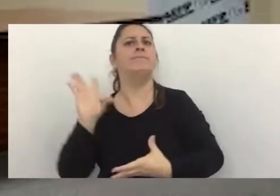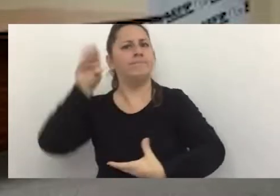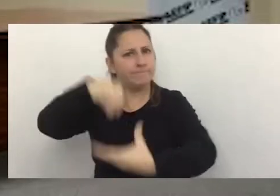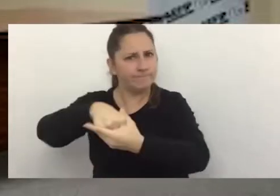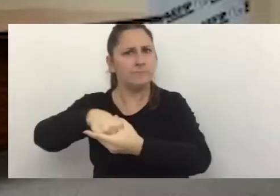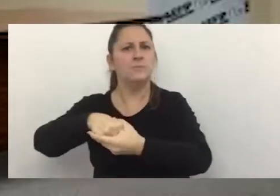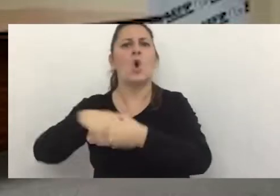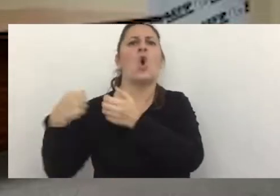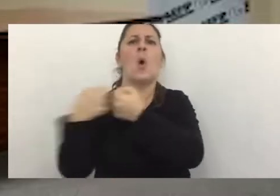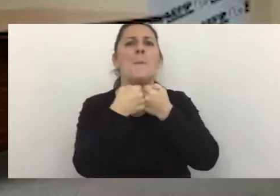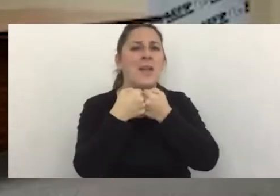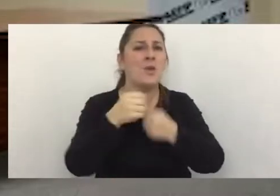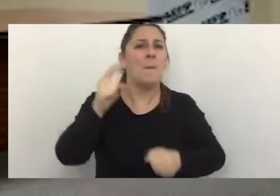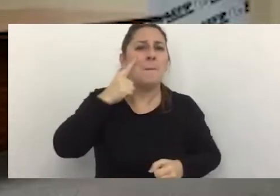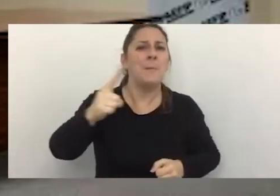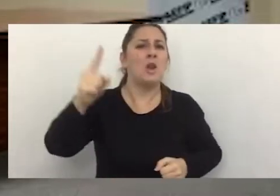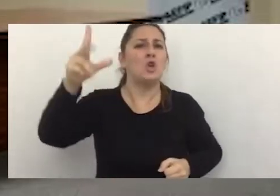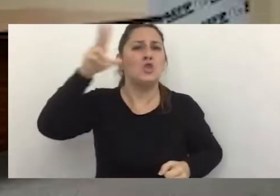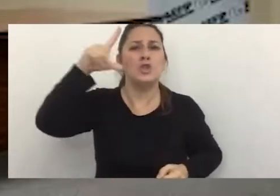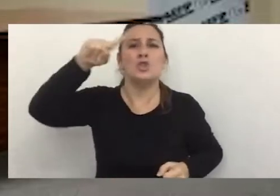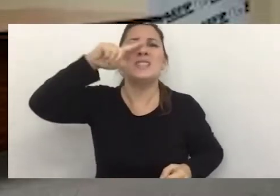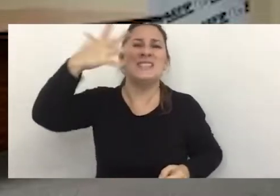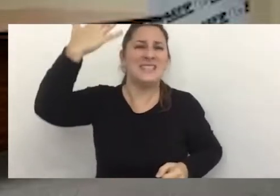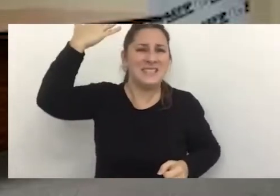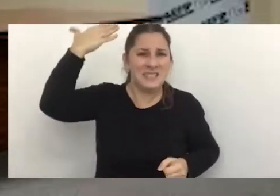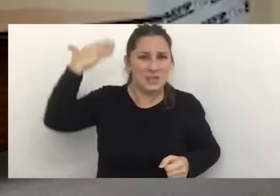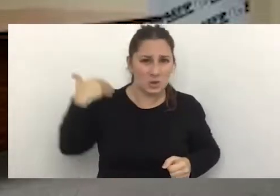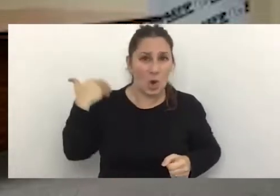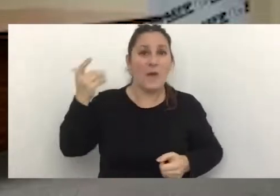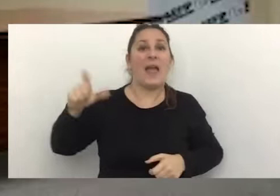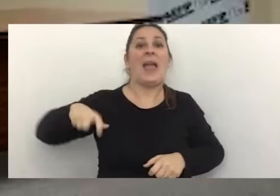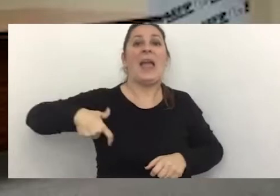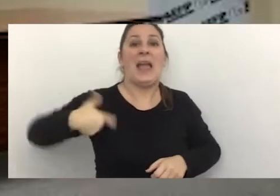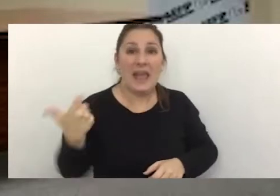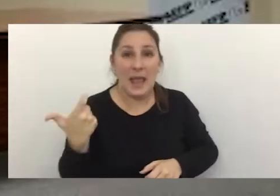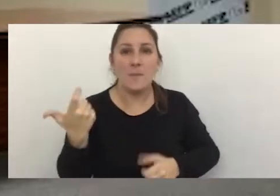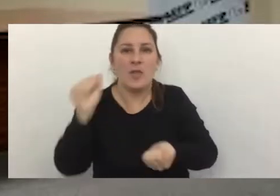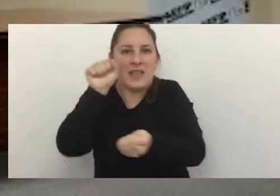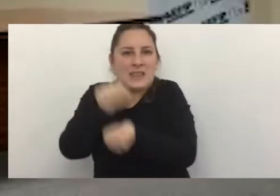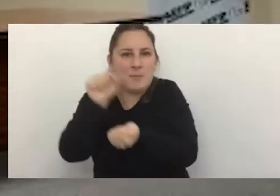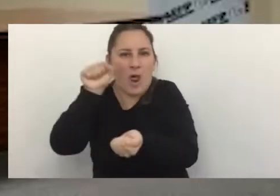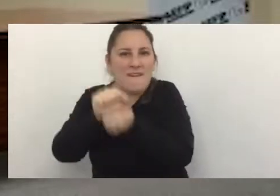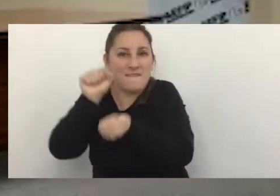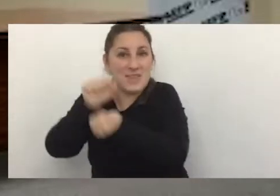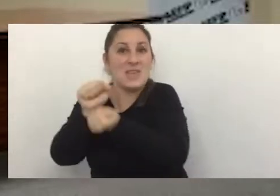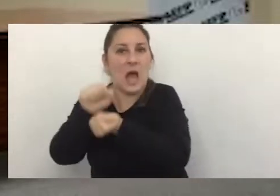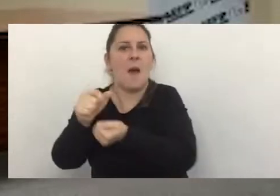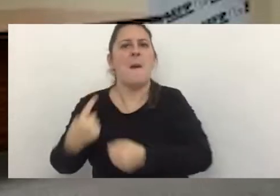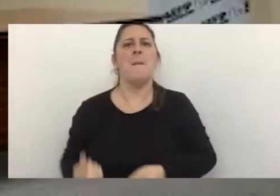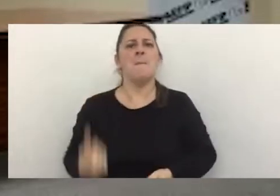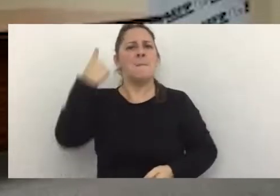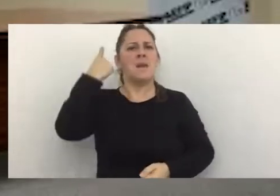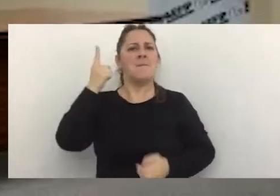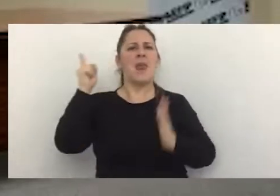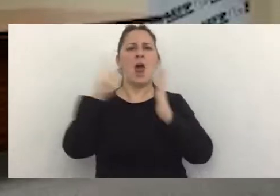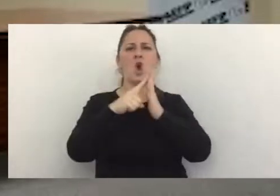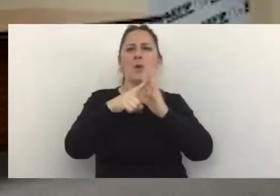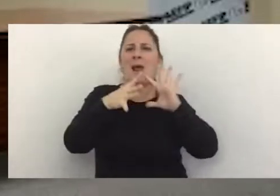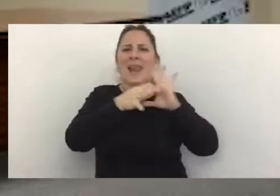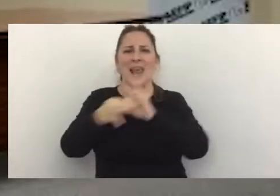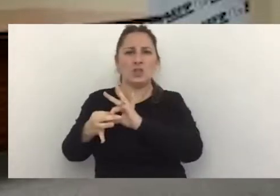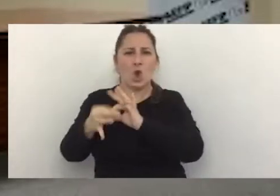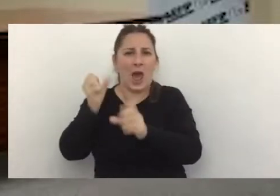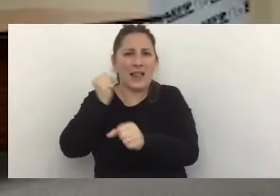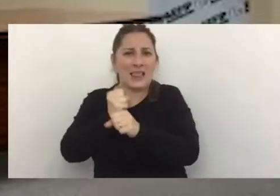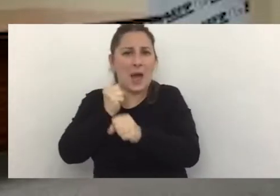en 1875. Es decir, el gremio de tipógrafos hace su primera norma laboral a